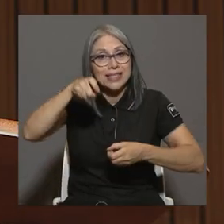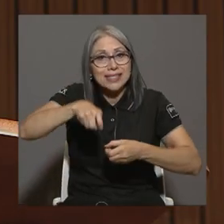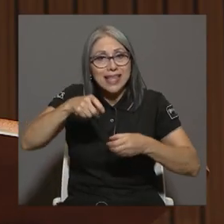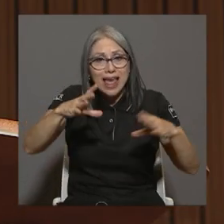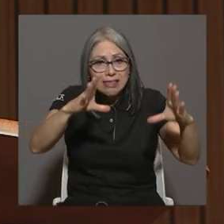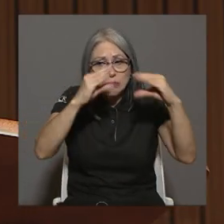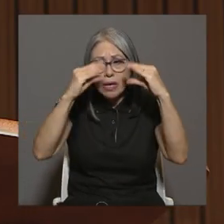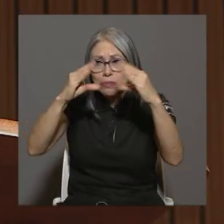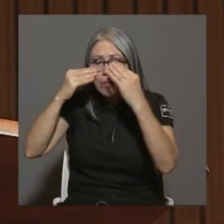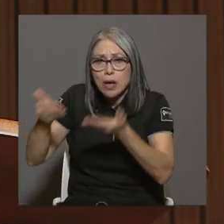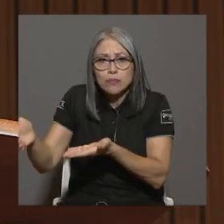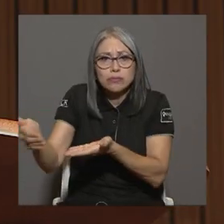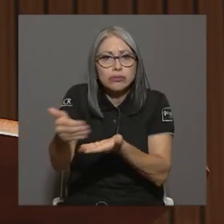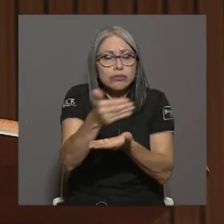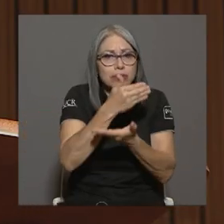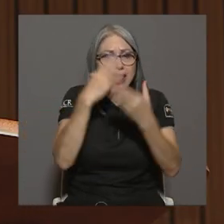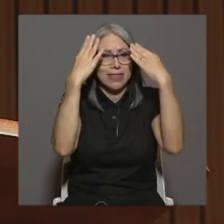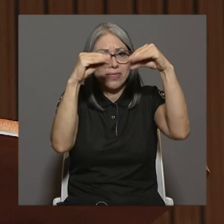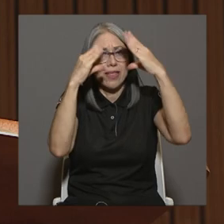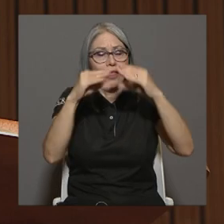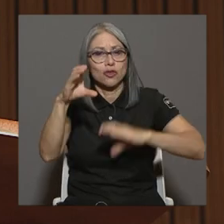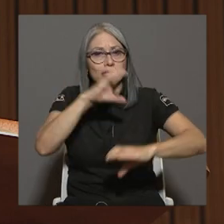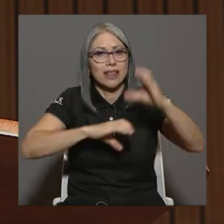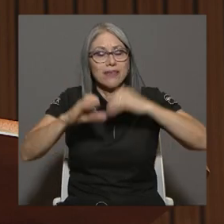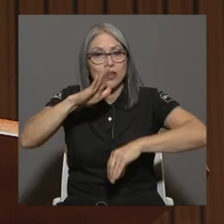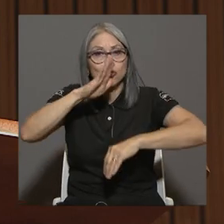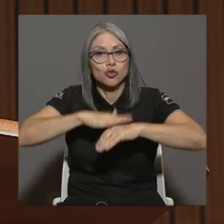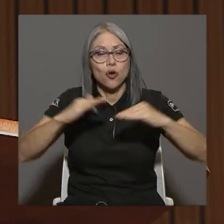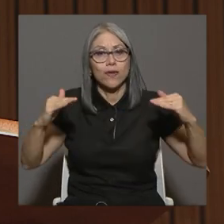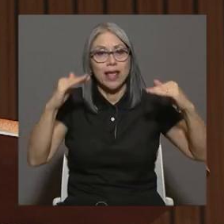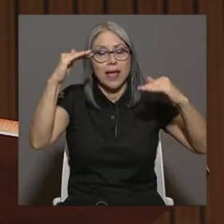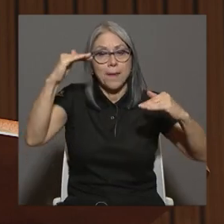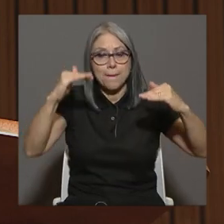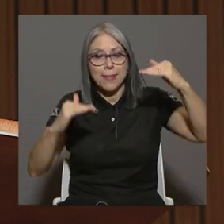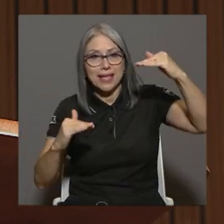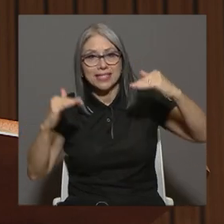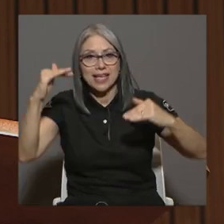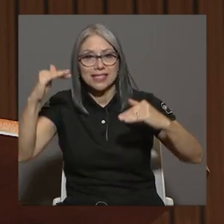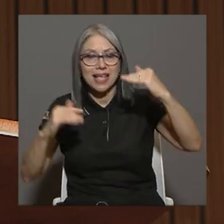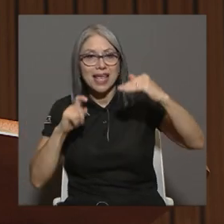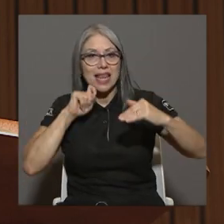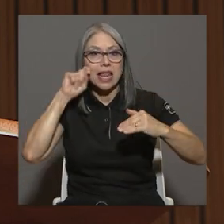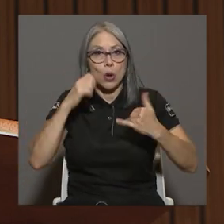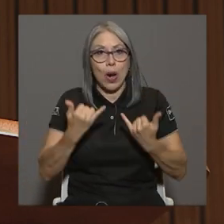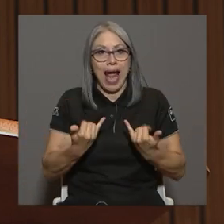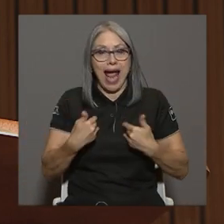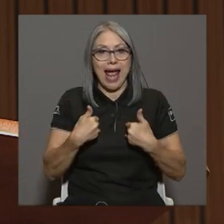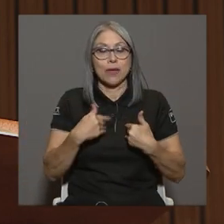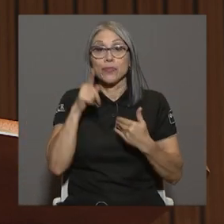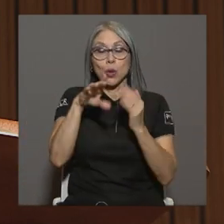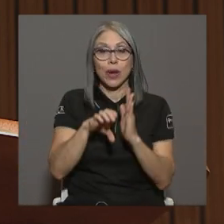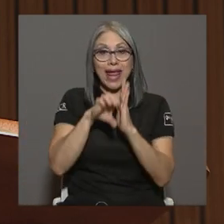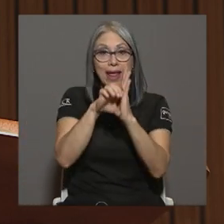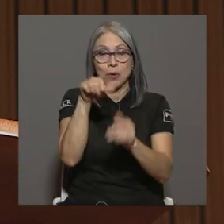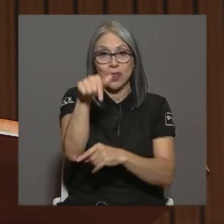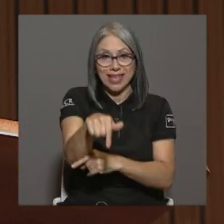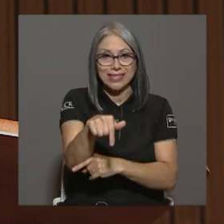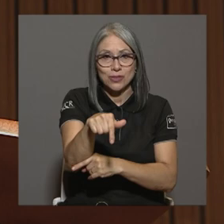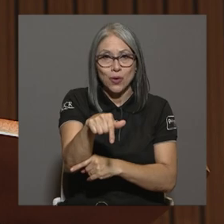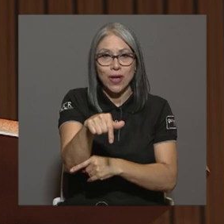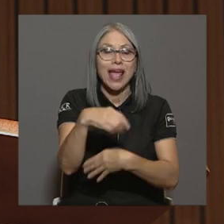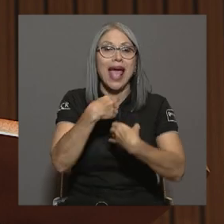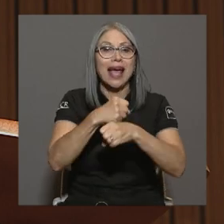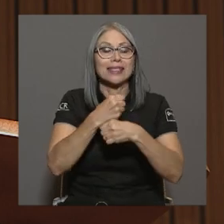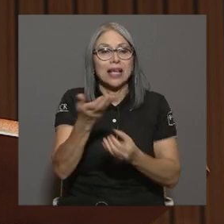científicos sobre las brechas de género existentes. Un ejemplo de esto es la realización